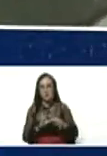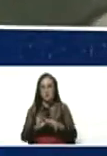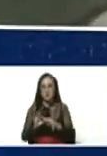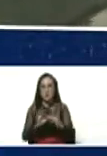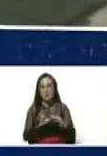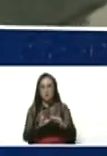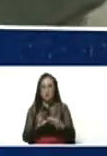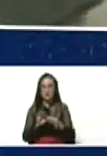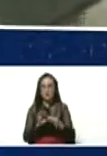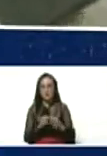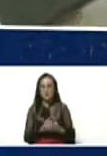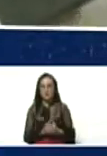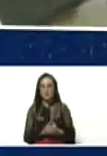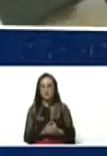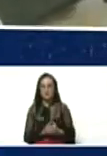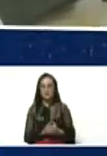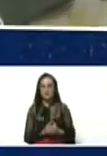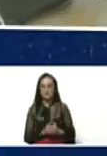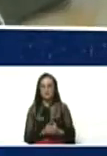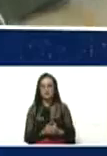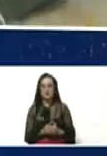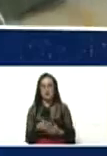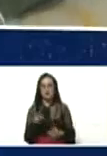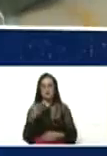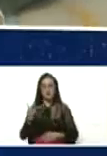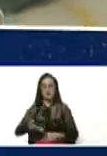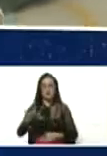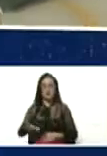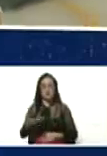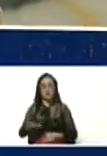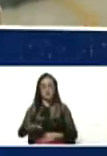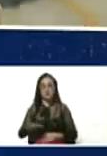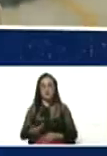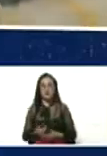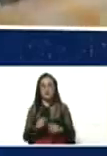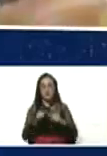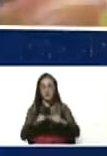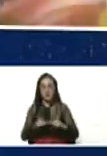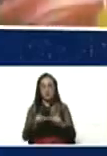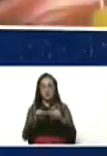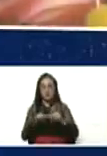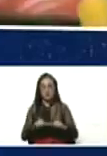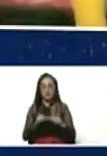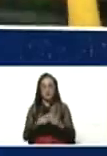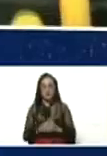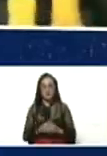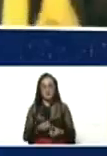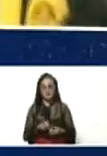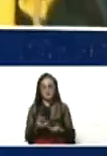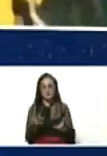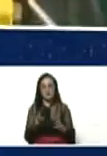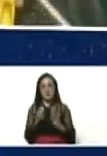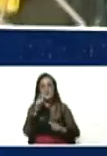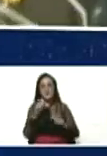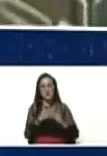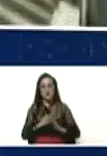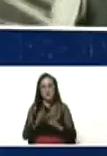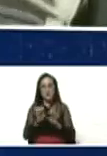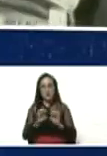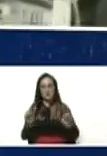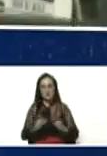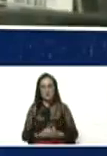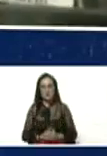es un aspecto fundamental. Fundamental. Para darle continuidad y, bueno, darle a nuestros muchachos de la comuna la educación que